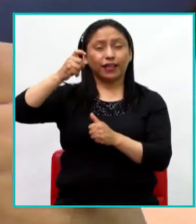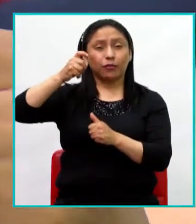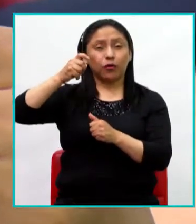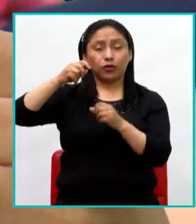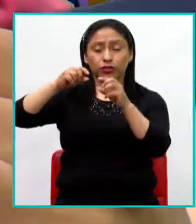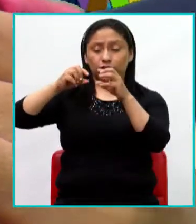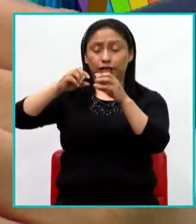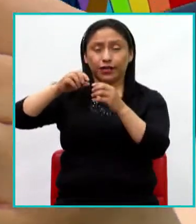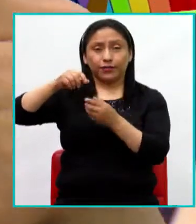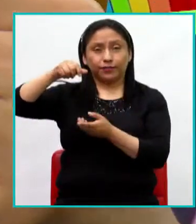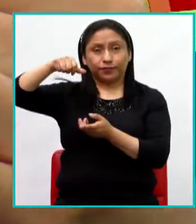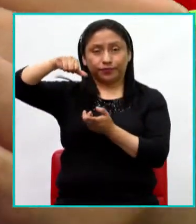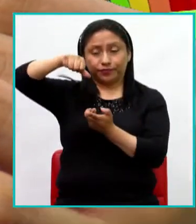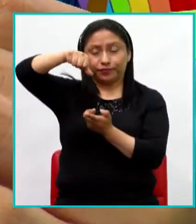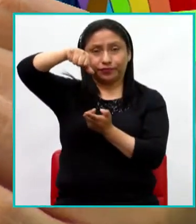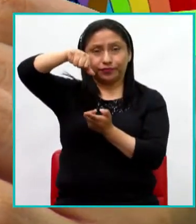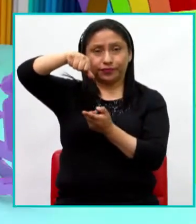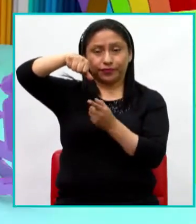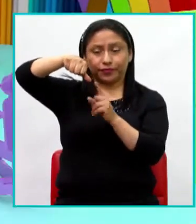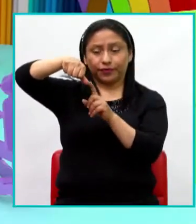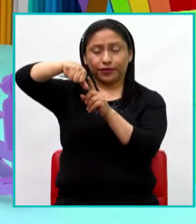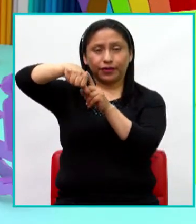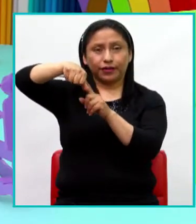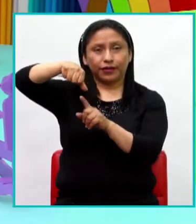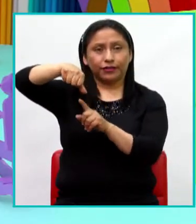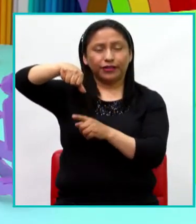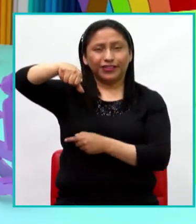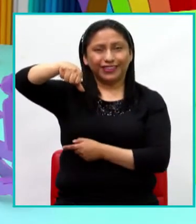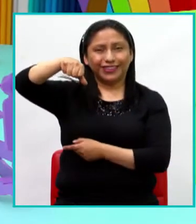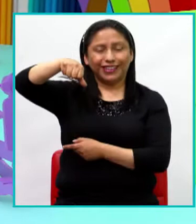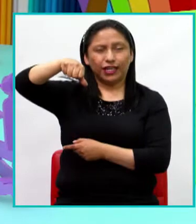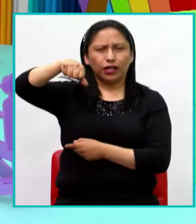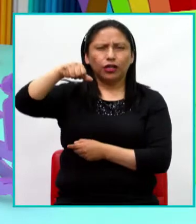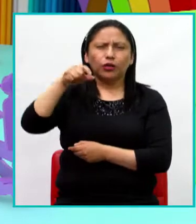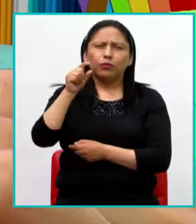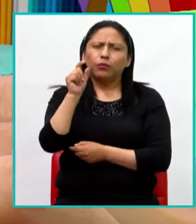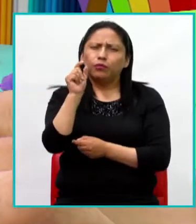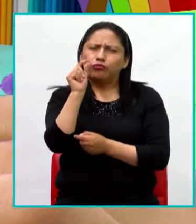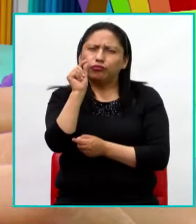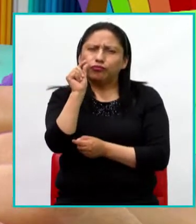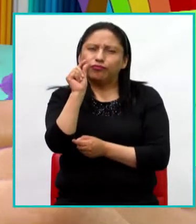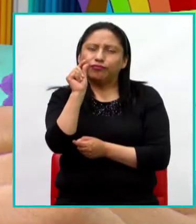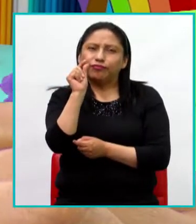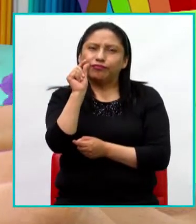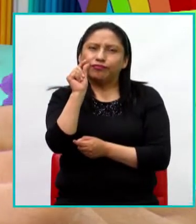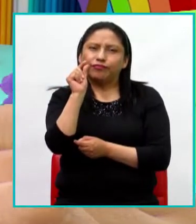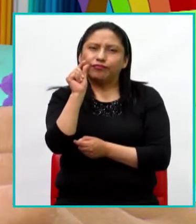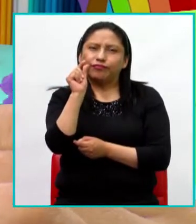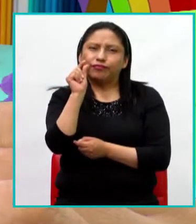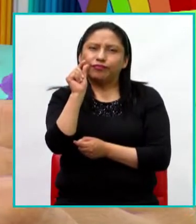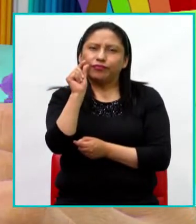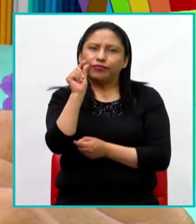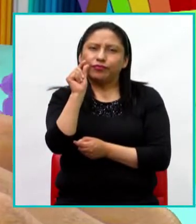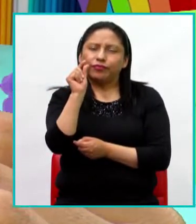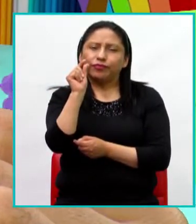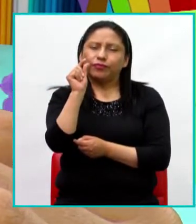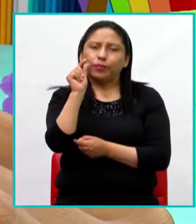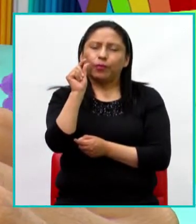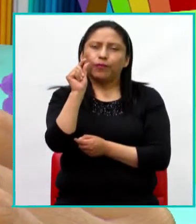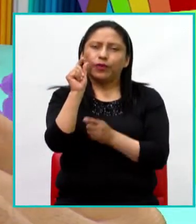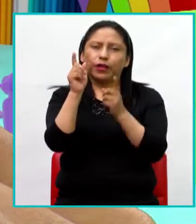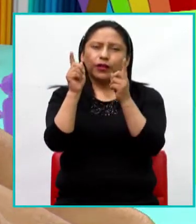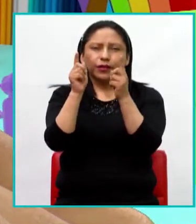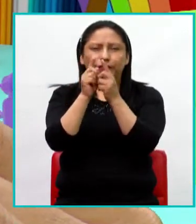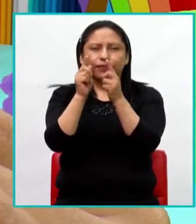debemos de usar de dentrífico, de pasta dental, es de este tamaño. Miren, es solamente el tamaño